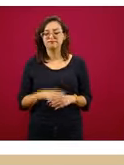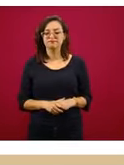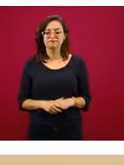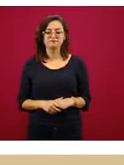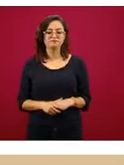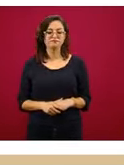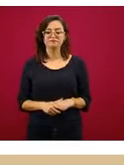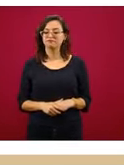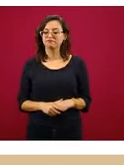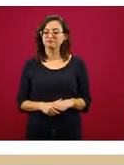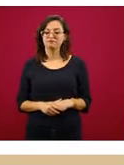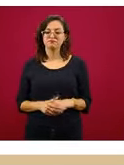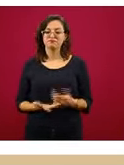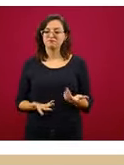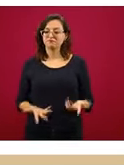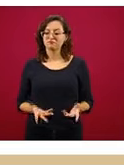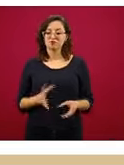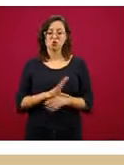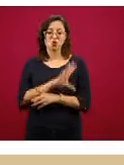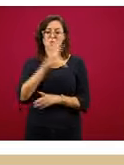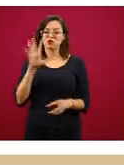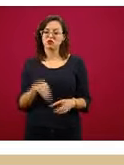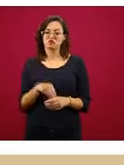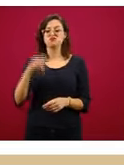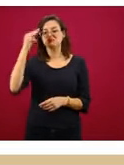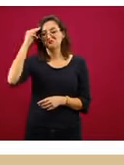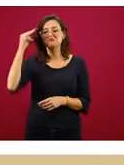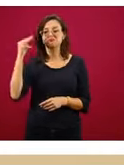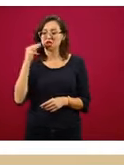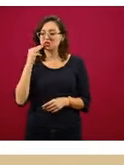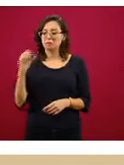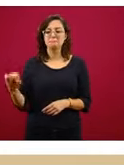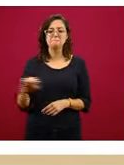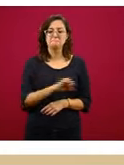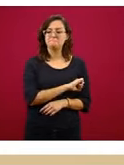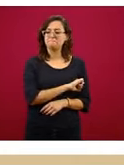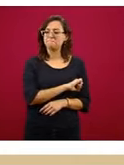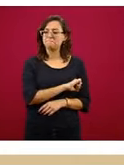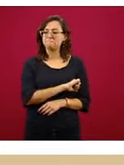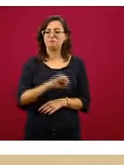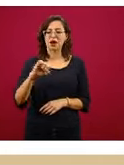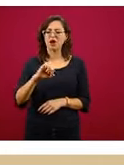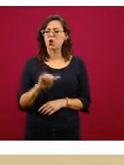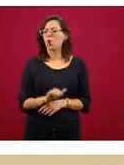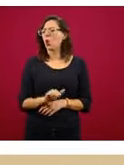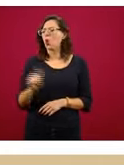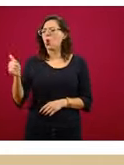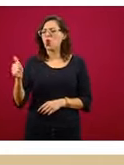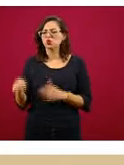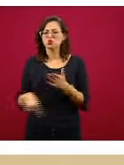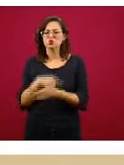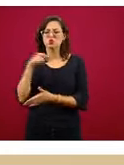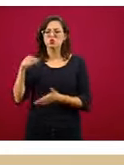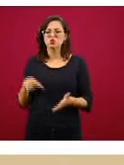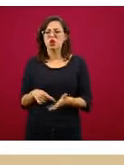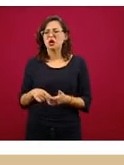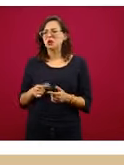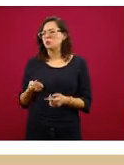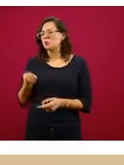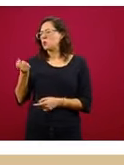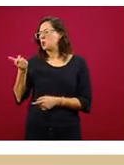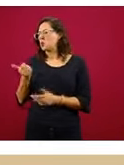Prácticamente toda la representación del Estado está en lo que ocurre en Mérida, con pequeños incrementos en otros lados. Valladolid,